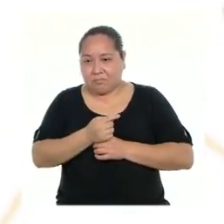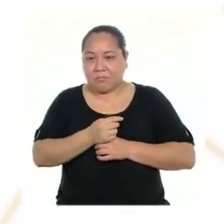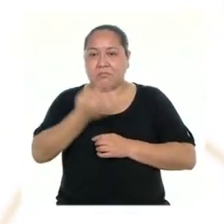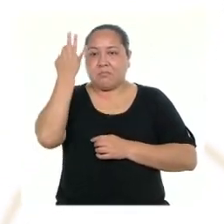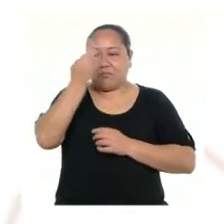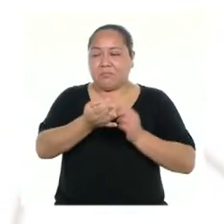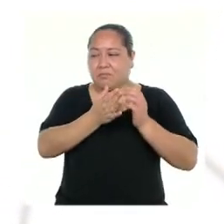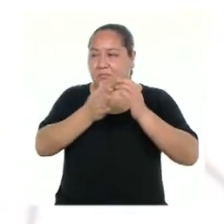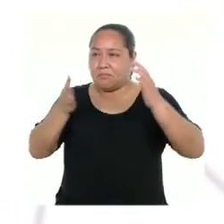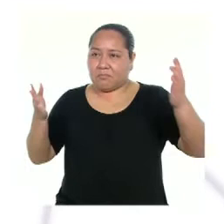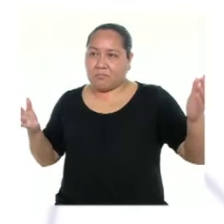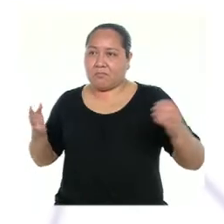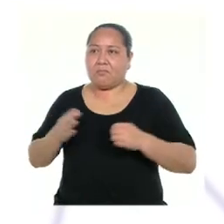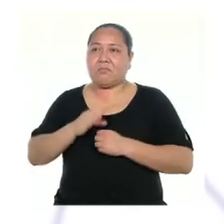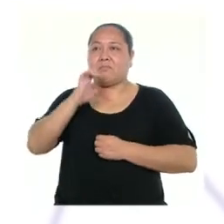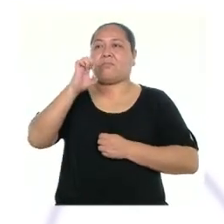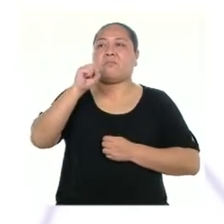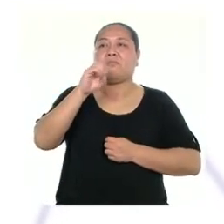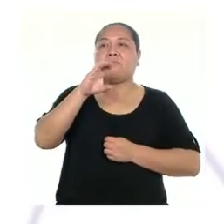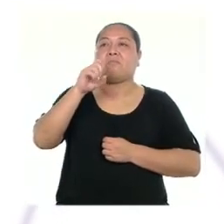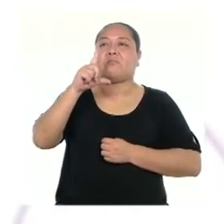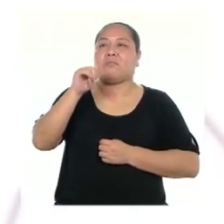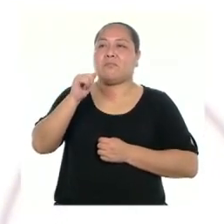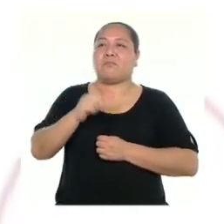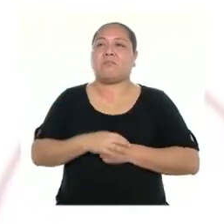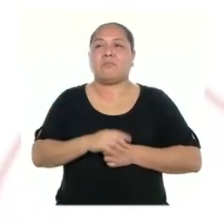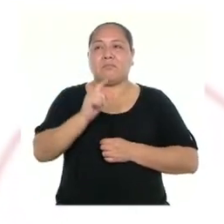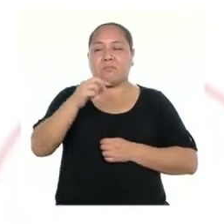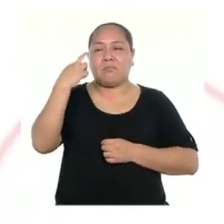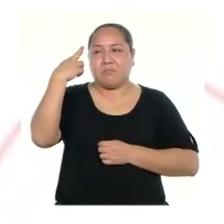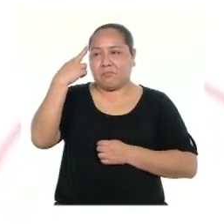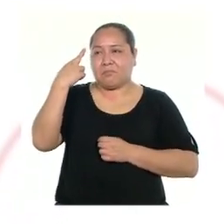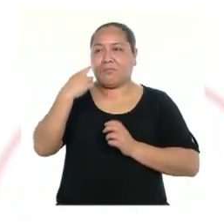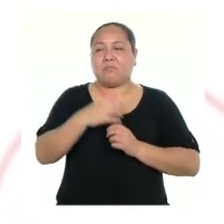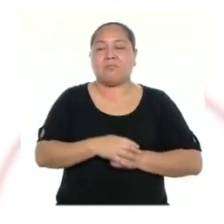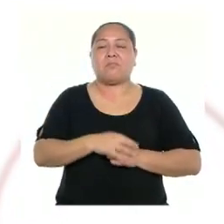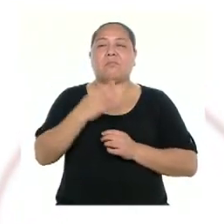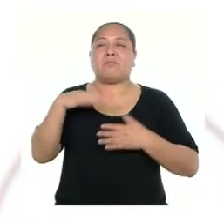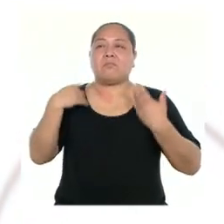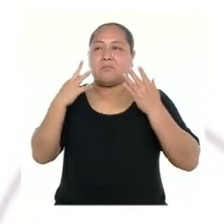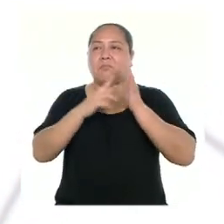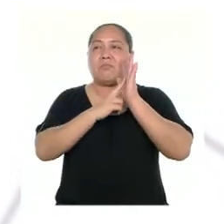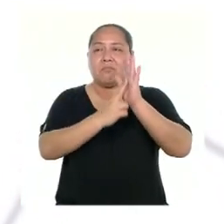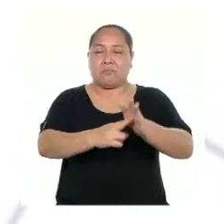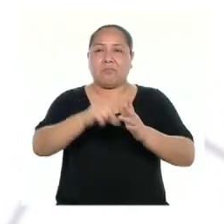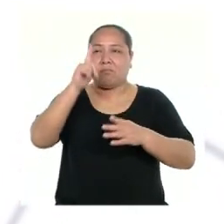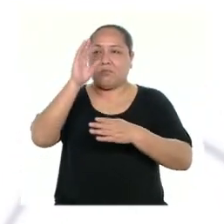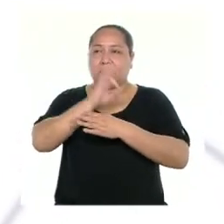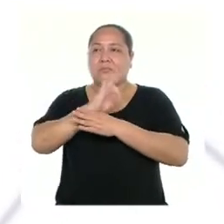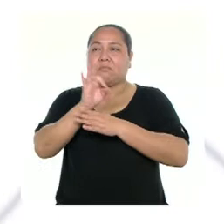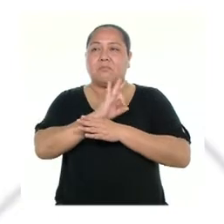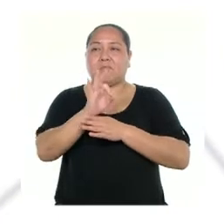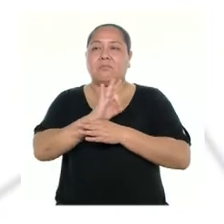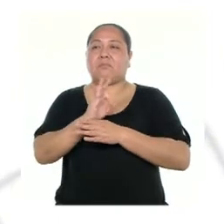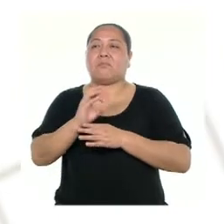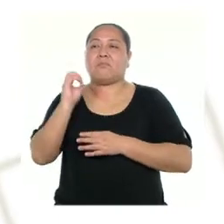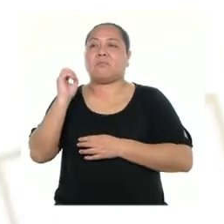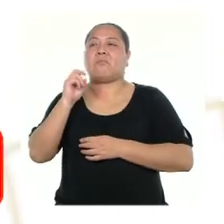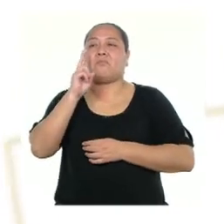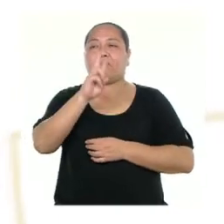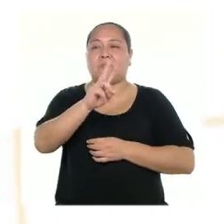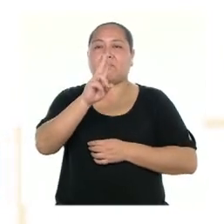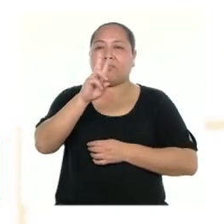la realidad. La escala es una razón y se puede representar con una fracción o también con